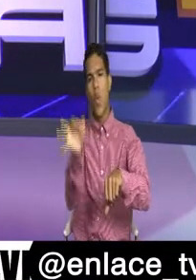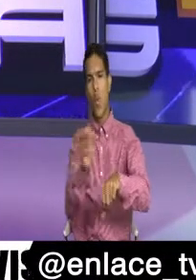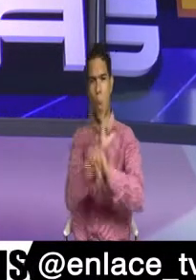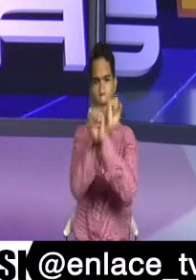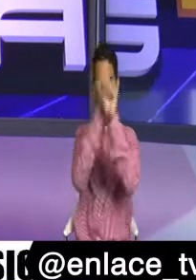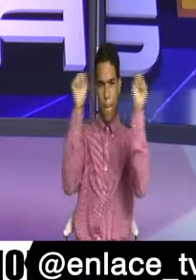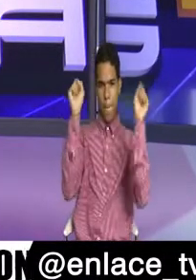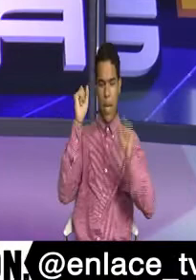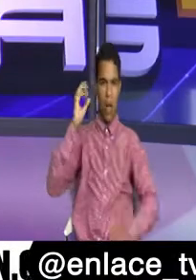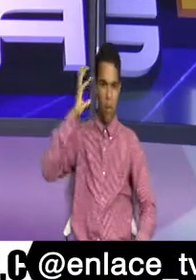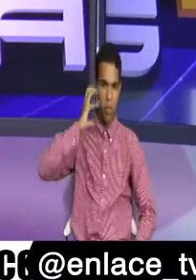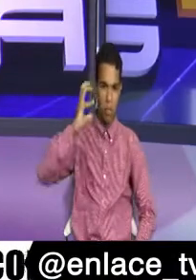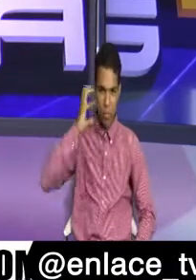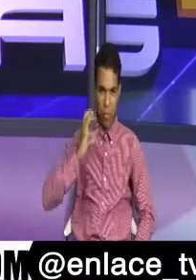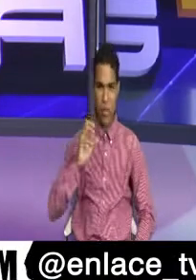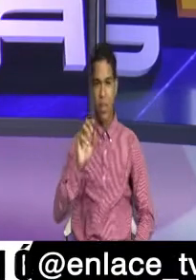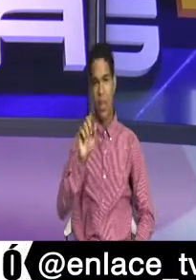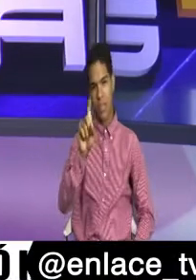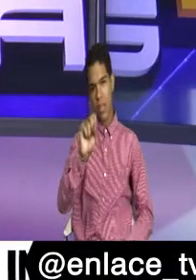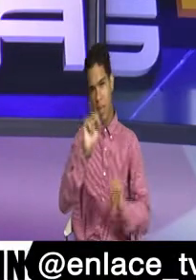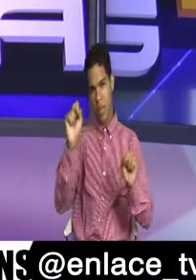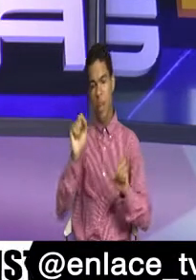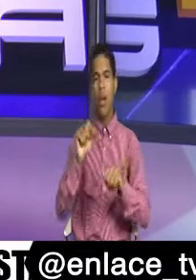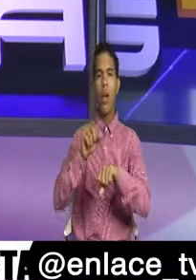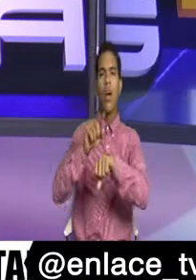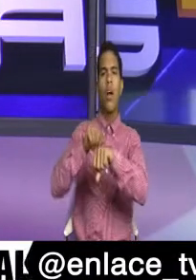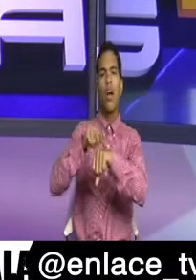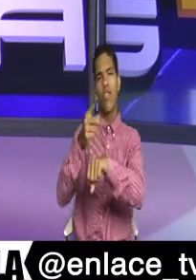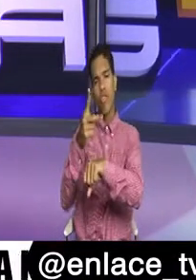Enlace Radio 6 AM y de nuevo al mediodía con lo que usted quiere